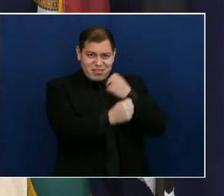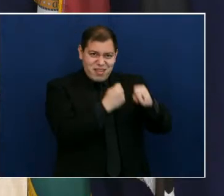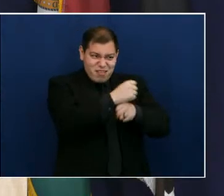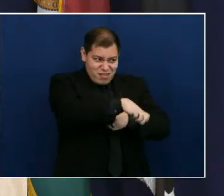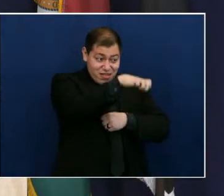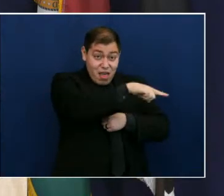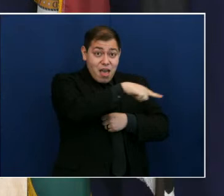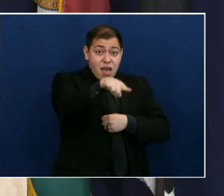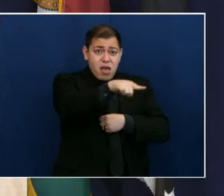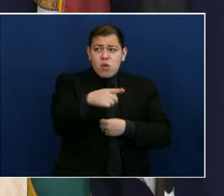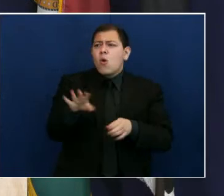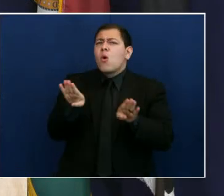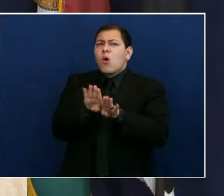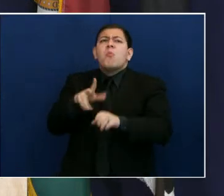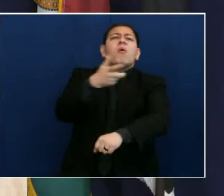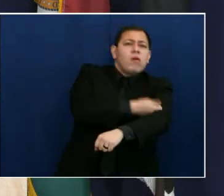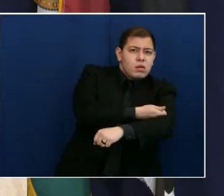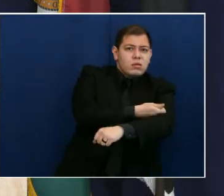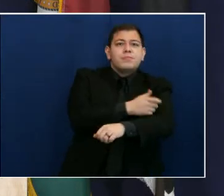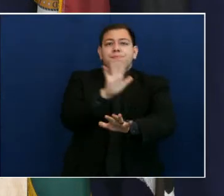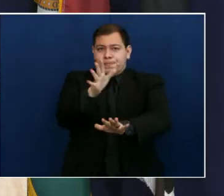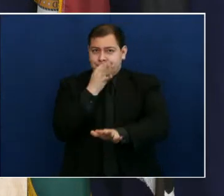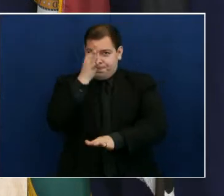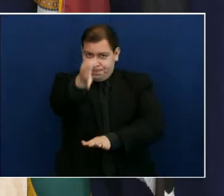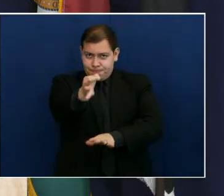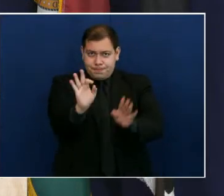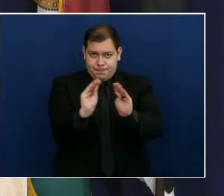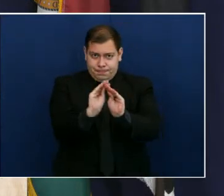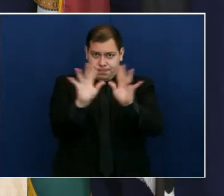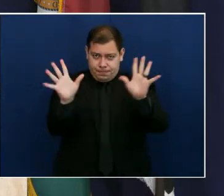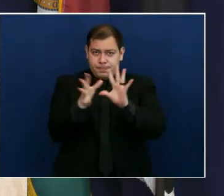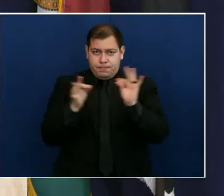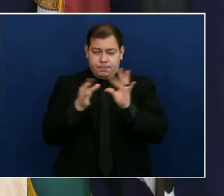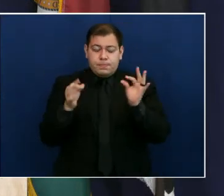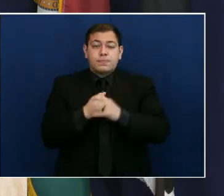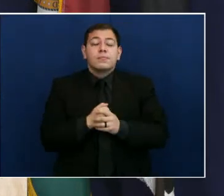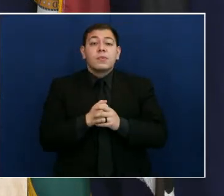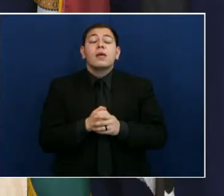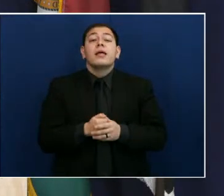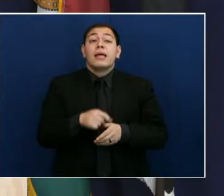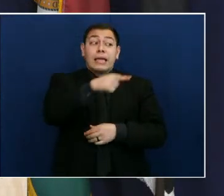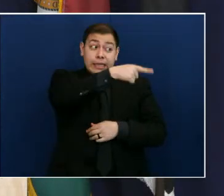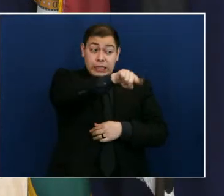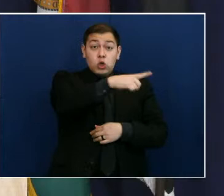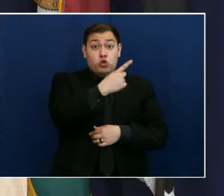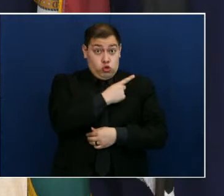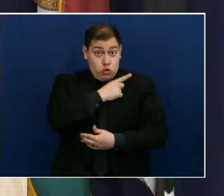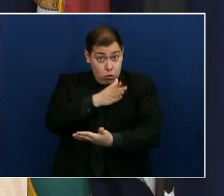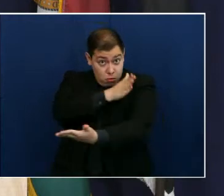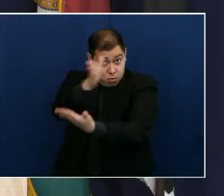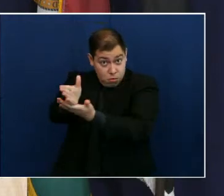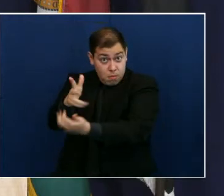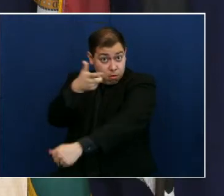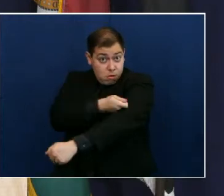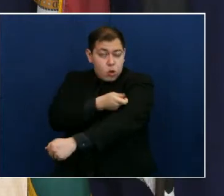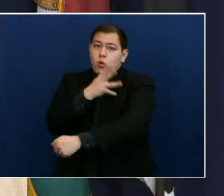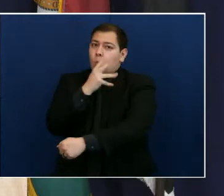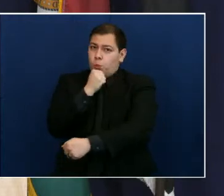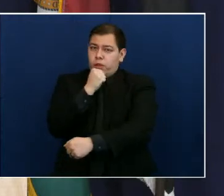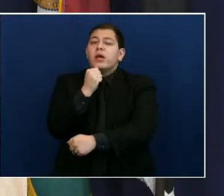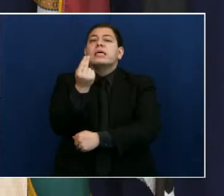Entonces es importante informarle a los televidentes que van a ocupar el consentimiento de sus padres y hay una forma que pueden